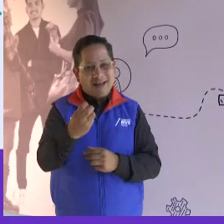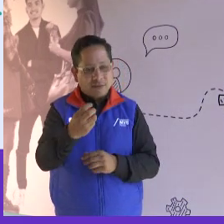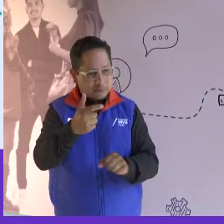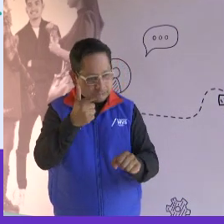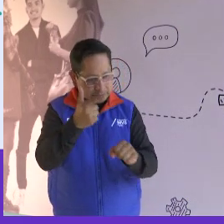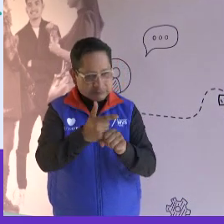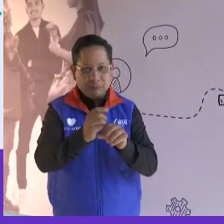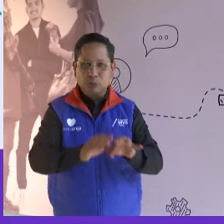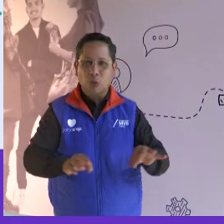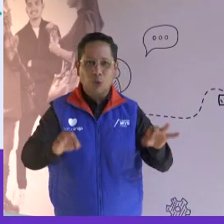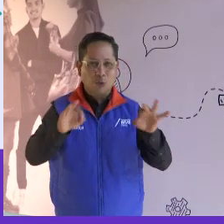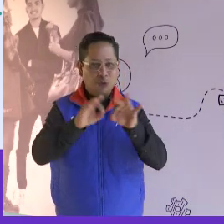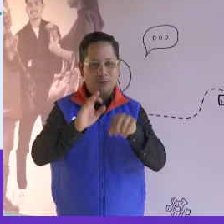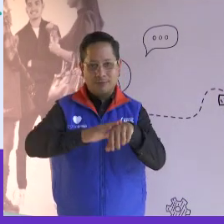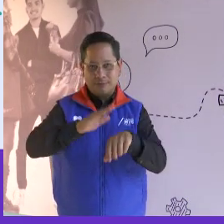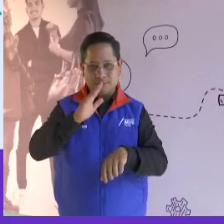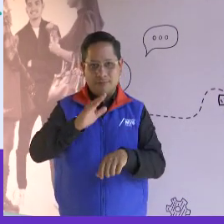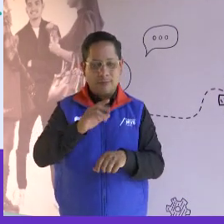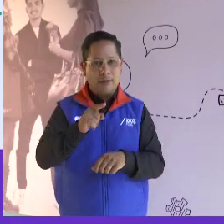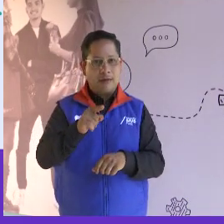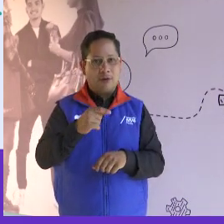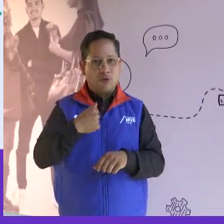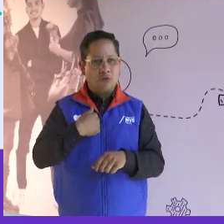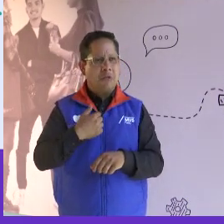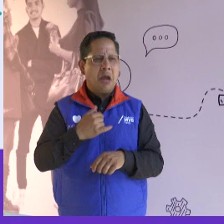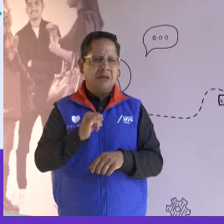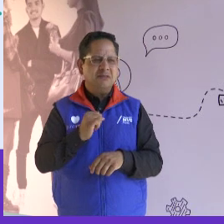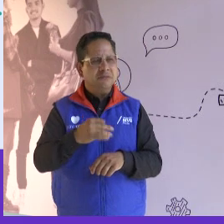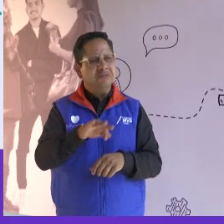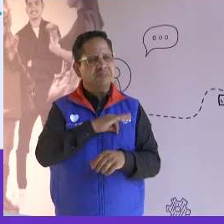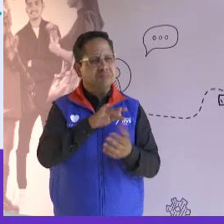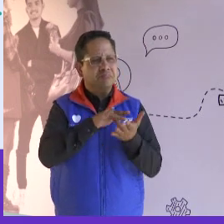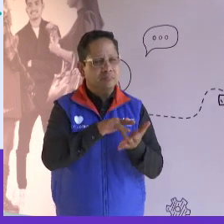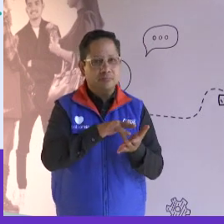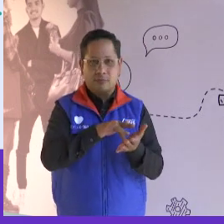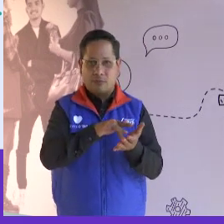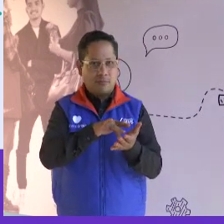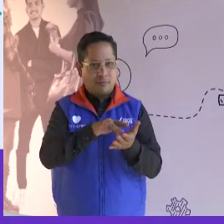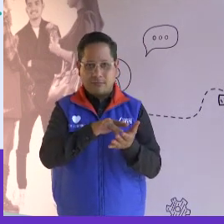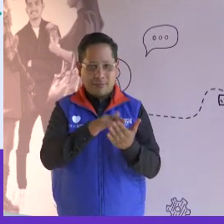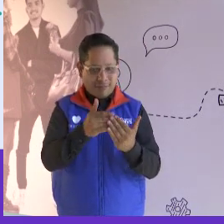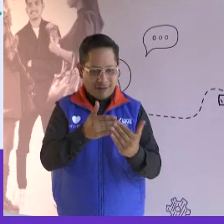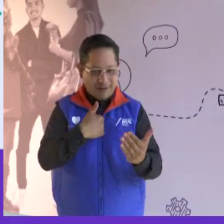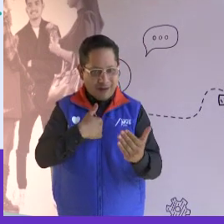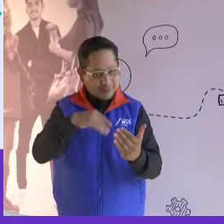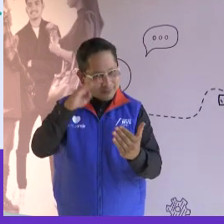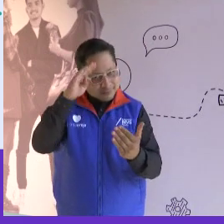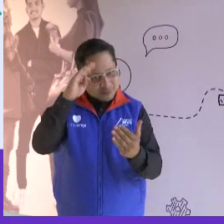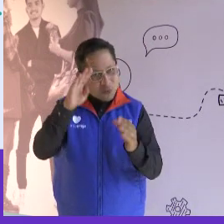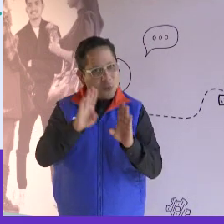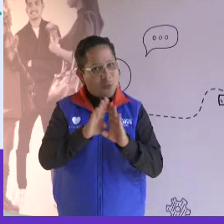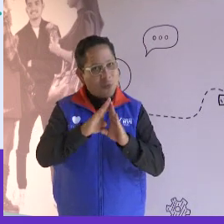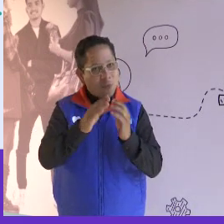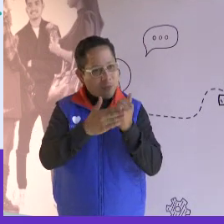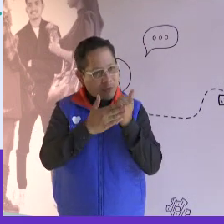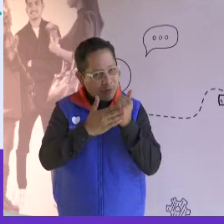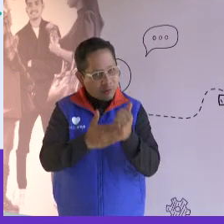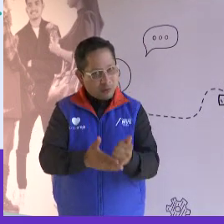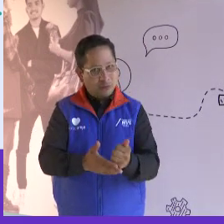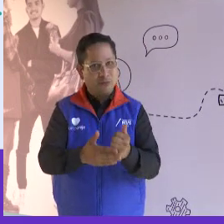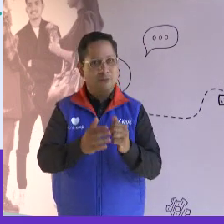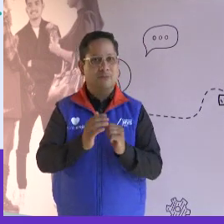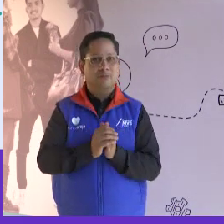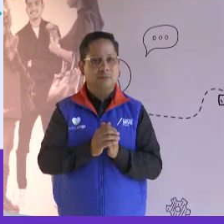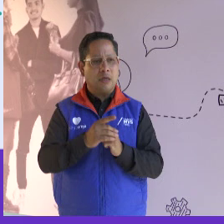Eso es muy importante antes de aventarnos a participar en estos espacios y pues identificar, como dice Lourdes muy bien, la visión en